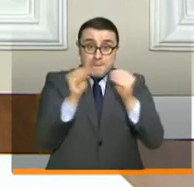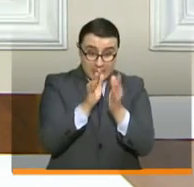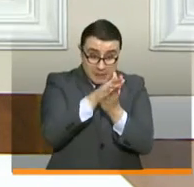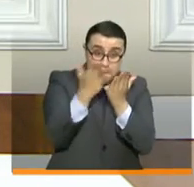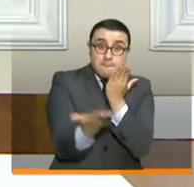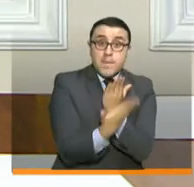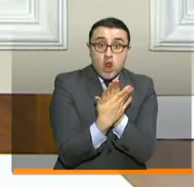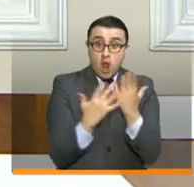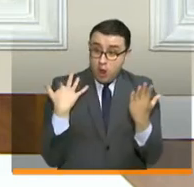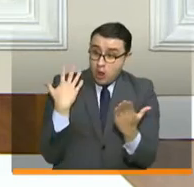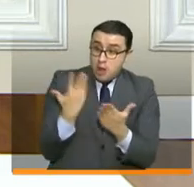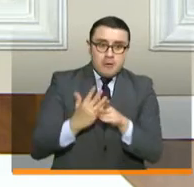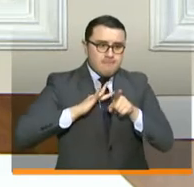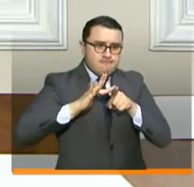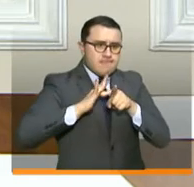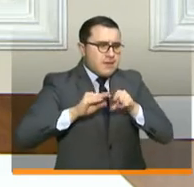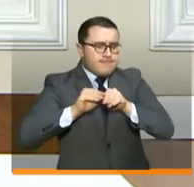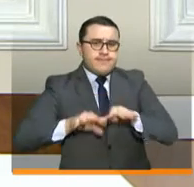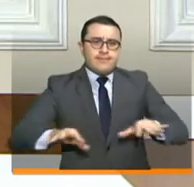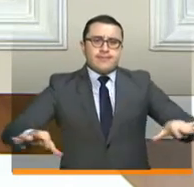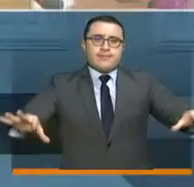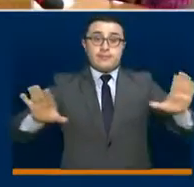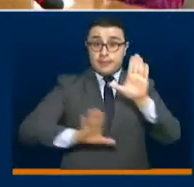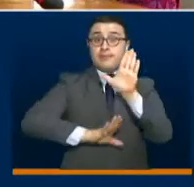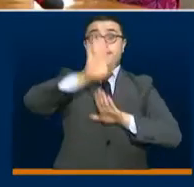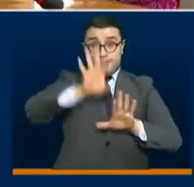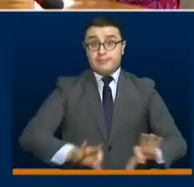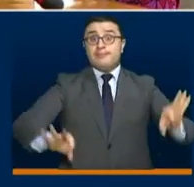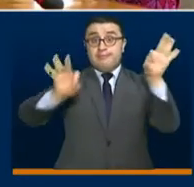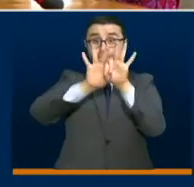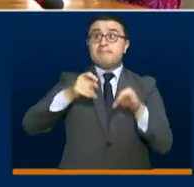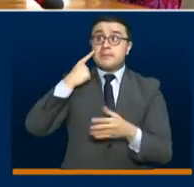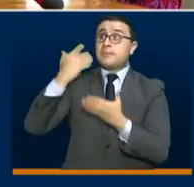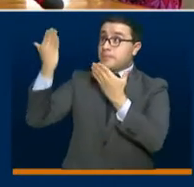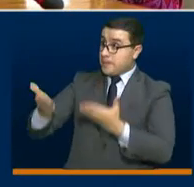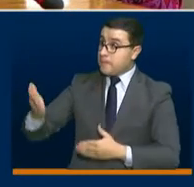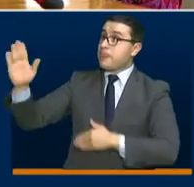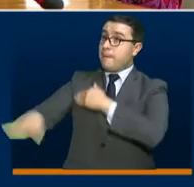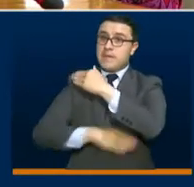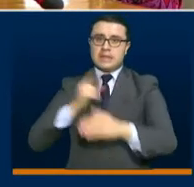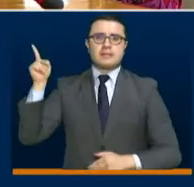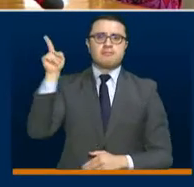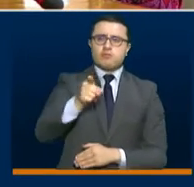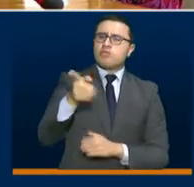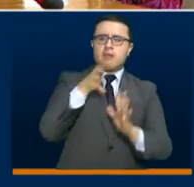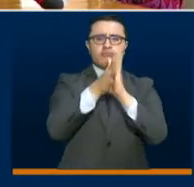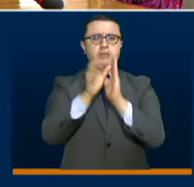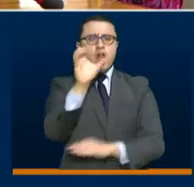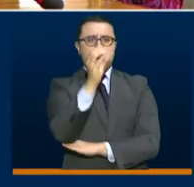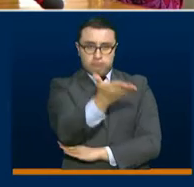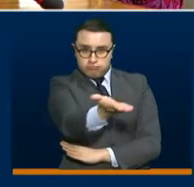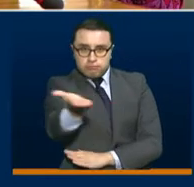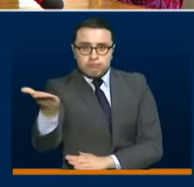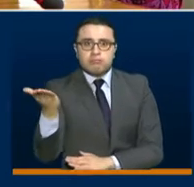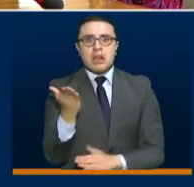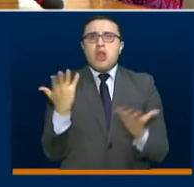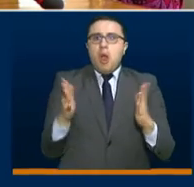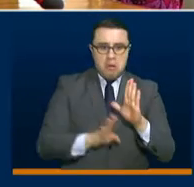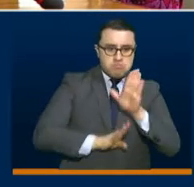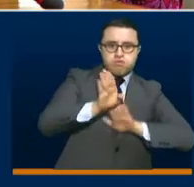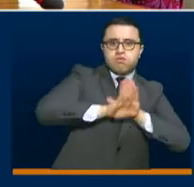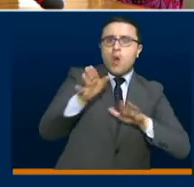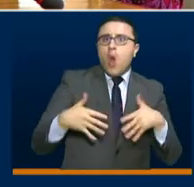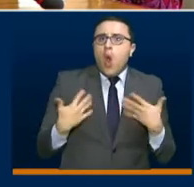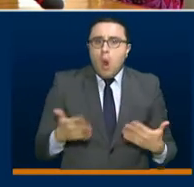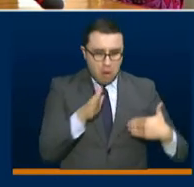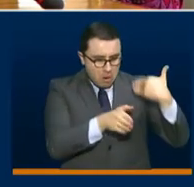un éxito importante. Así que, ministra, cuéntenle a los colombianos cómo avanza el proceso, qué lecciones tenemos hasta ahora y cómo va el